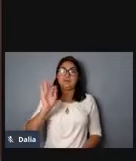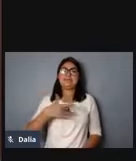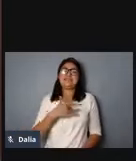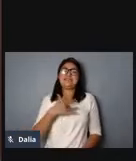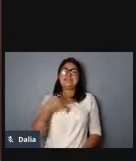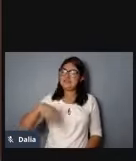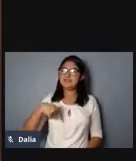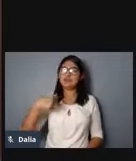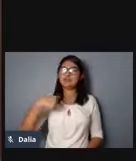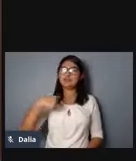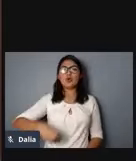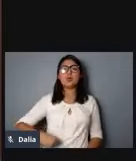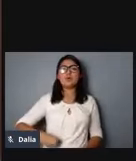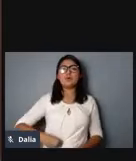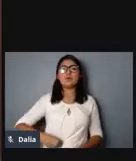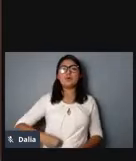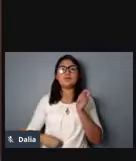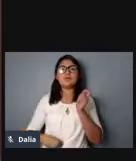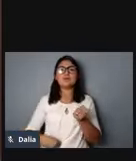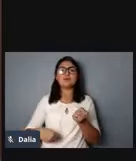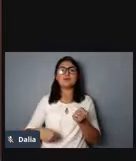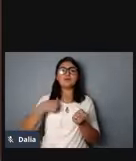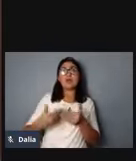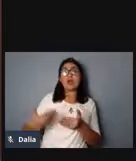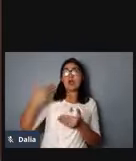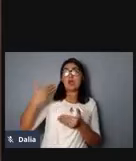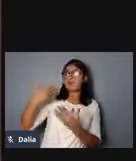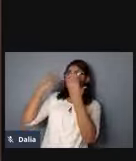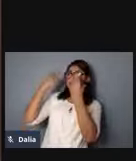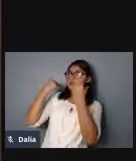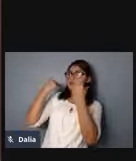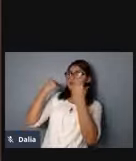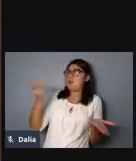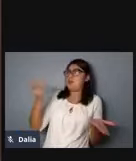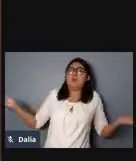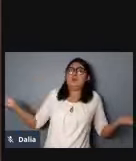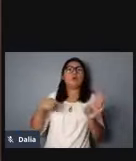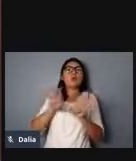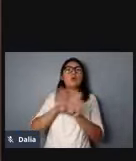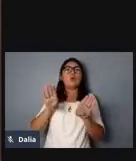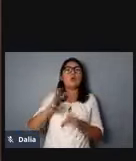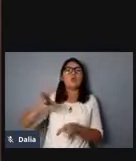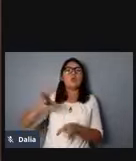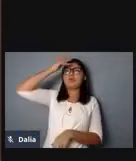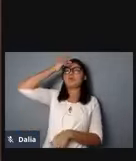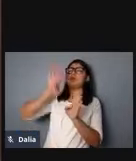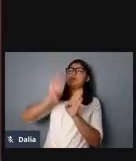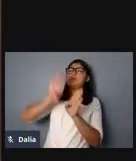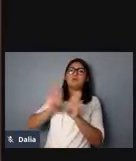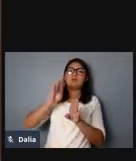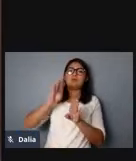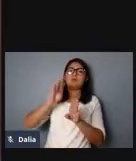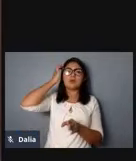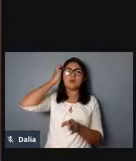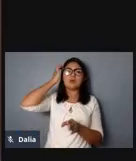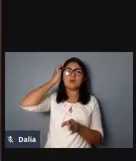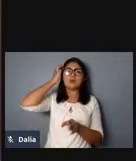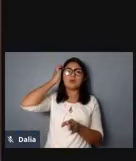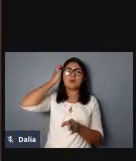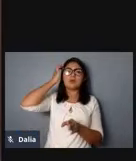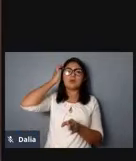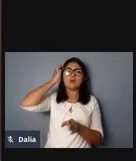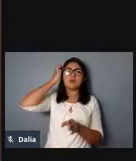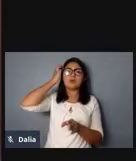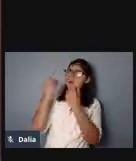el ejemplo y tampoco se me enseñó a través del uso de la voz y del afecto